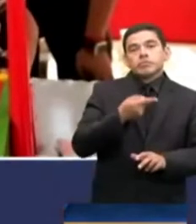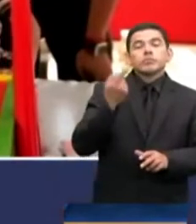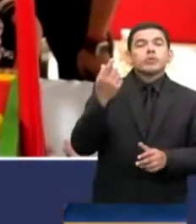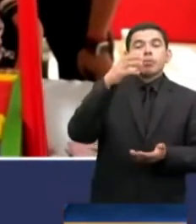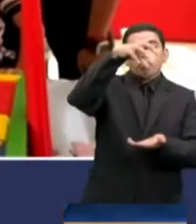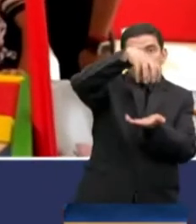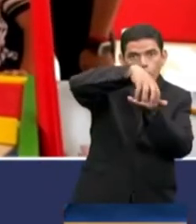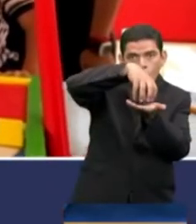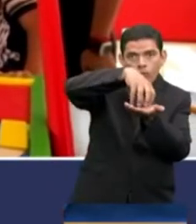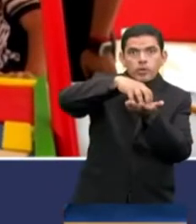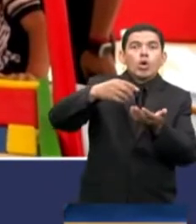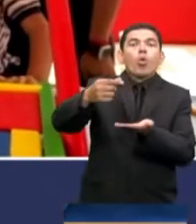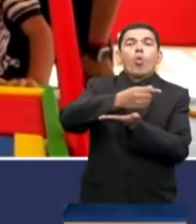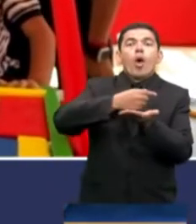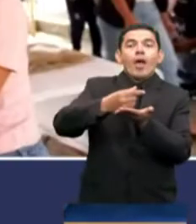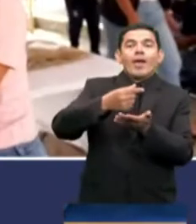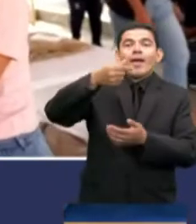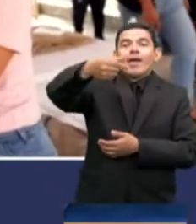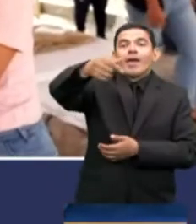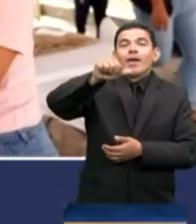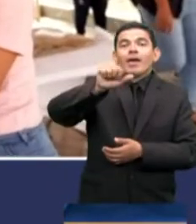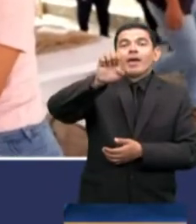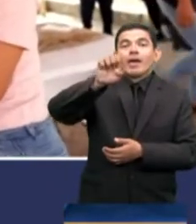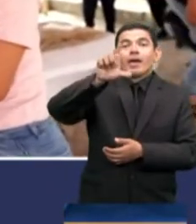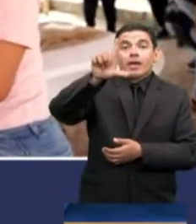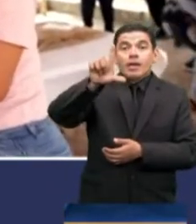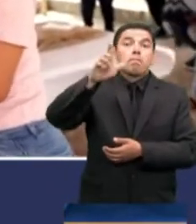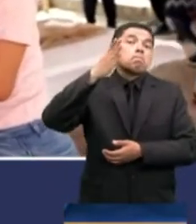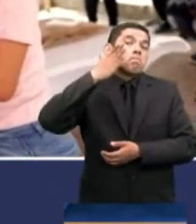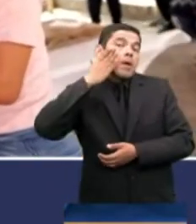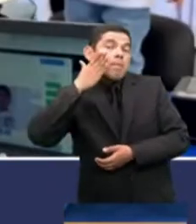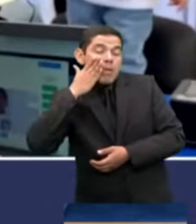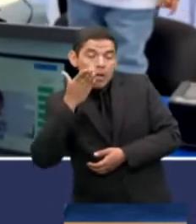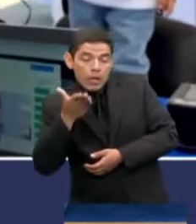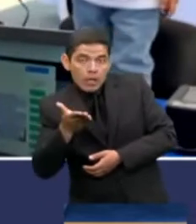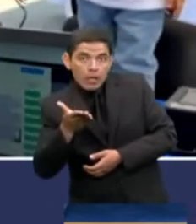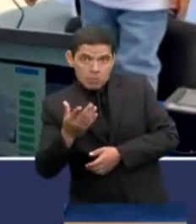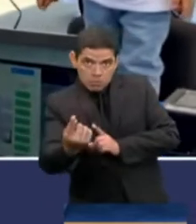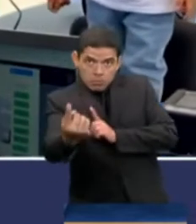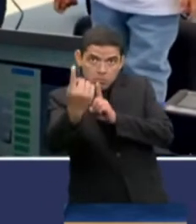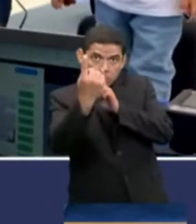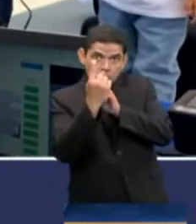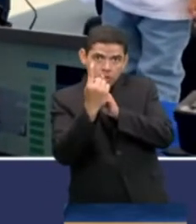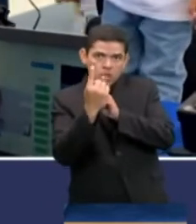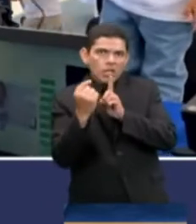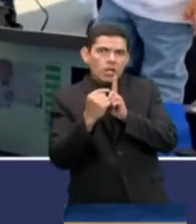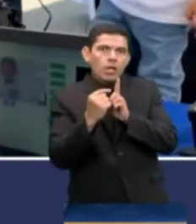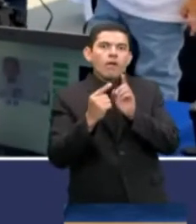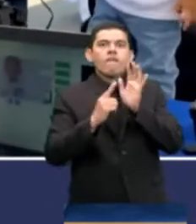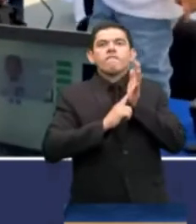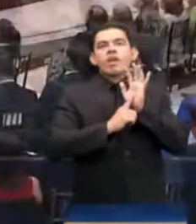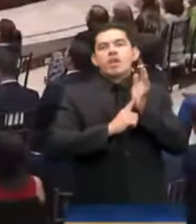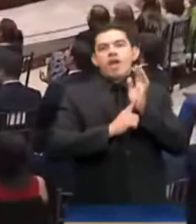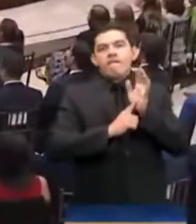provincia del Guayas. Su madre, Rosalba, se acercó a una de las ferias